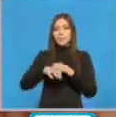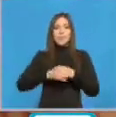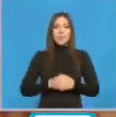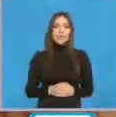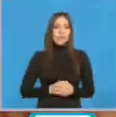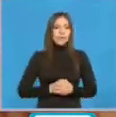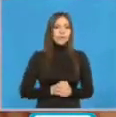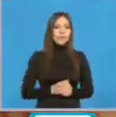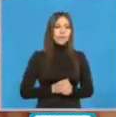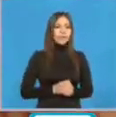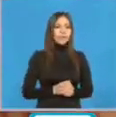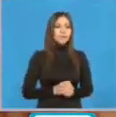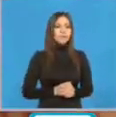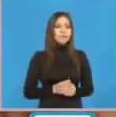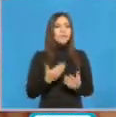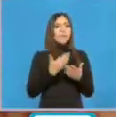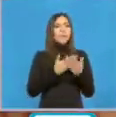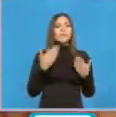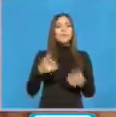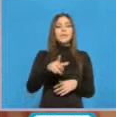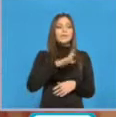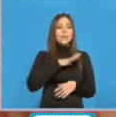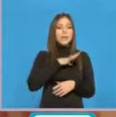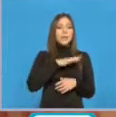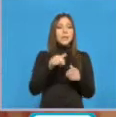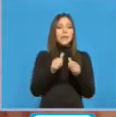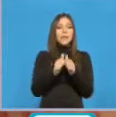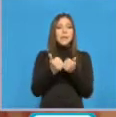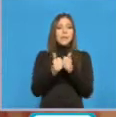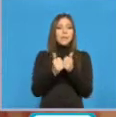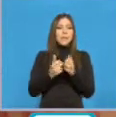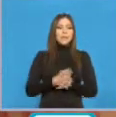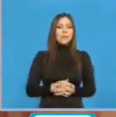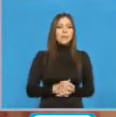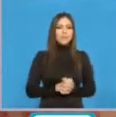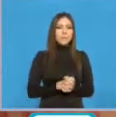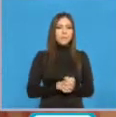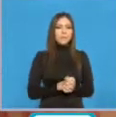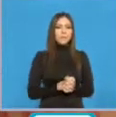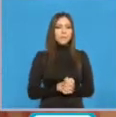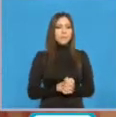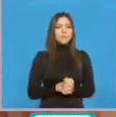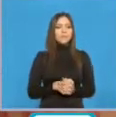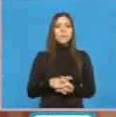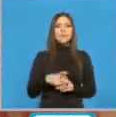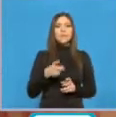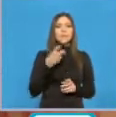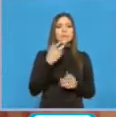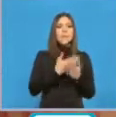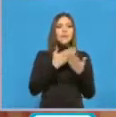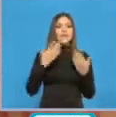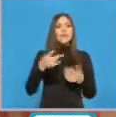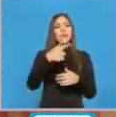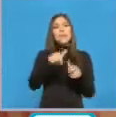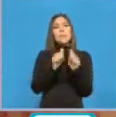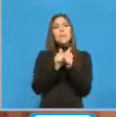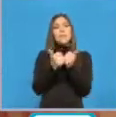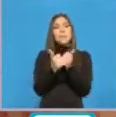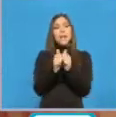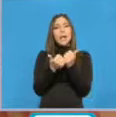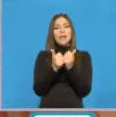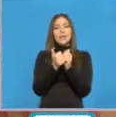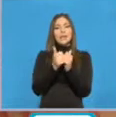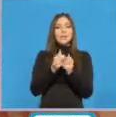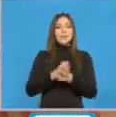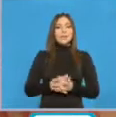chef. aceite, por favor. Tenemos nuestro ¿Es pan este? estilo baguette. Mero, ¿no? ¿Es Sí. ¿Paso el pan? Muchas gracias, Lili. Exactamente. Vamos